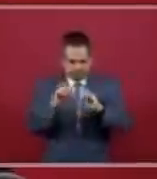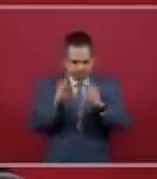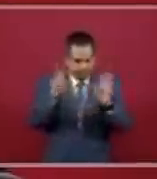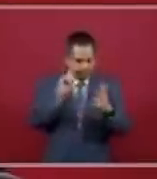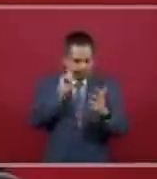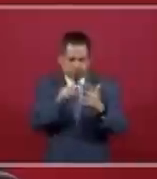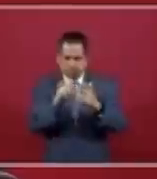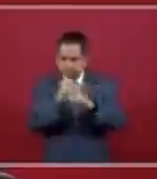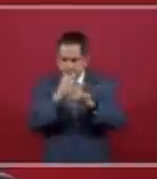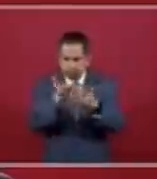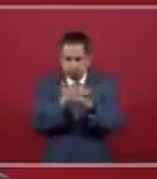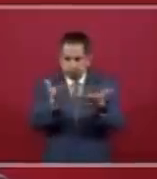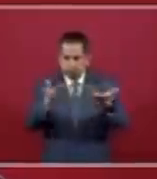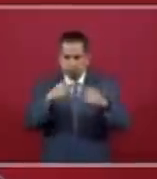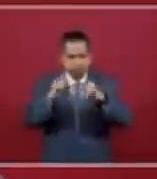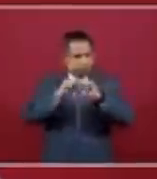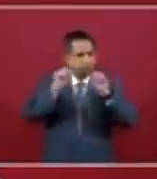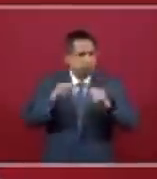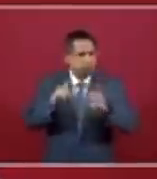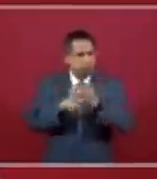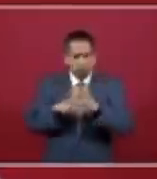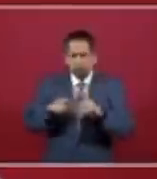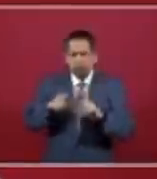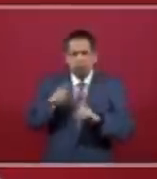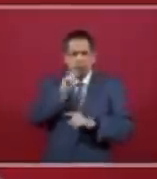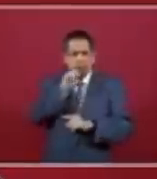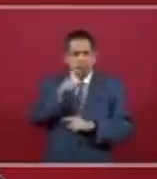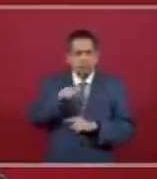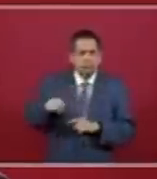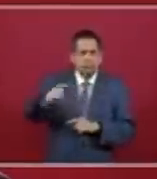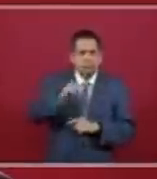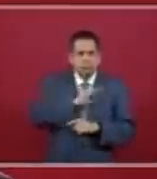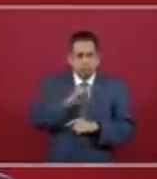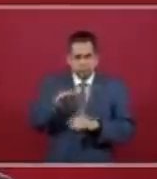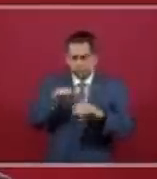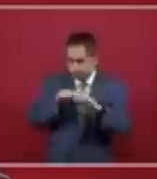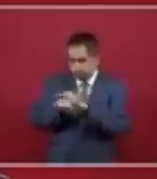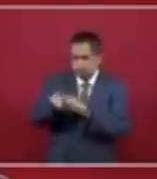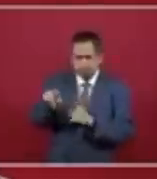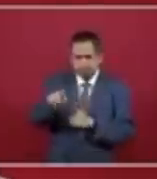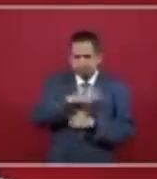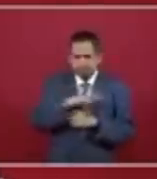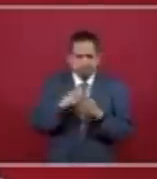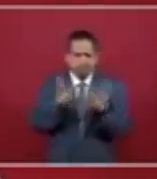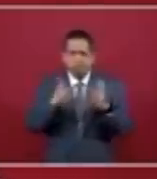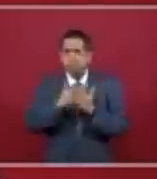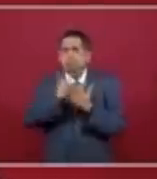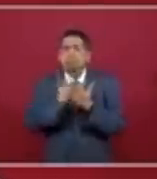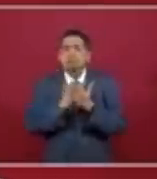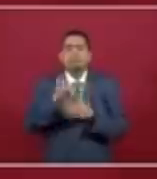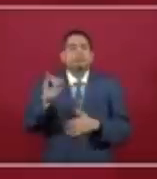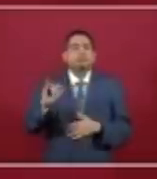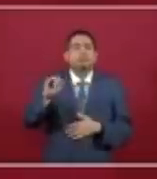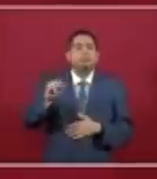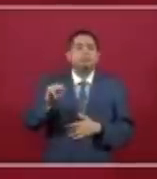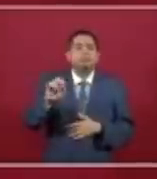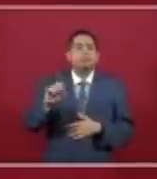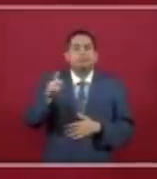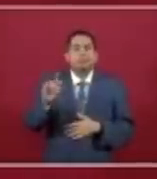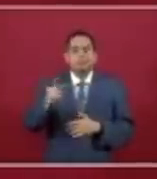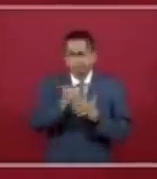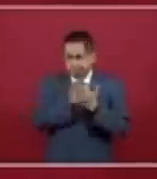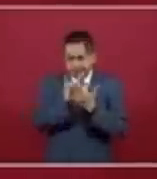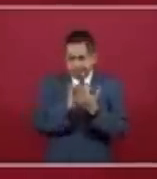la información en el sistema penitenciario. También ustedes tienen el acceso a la estadística del INEGI y a